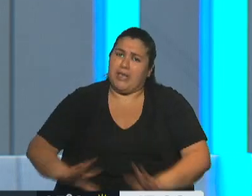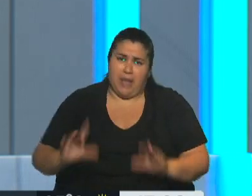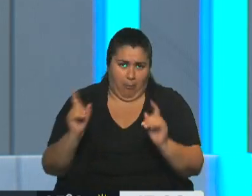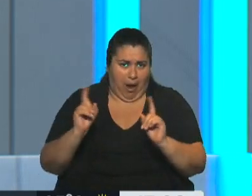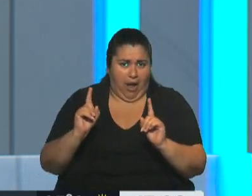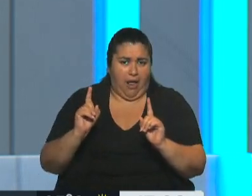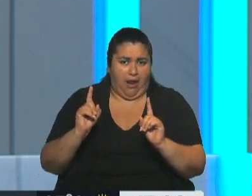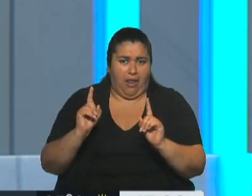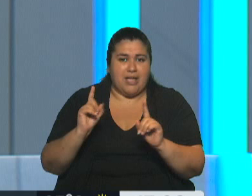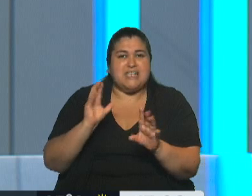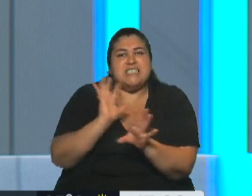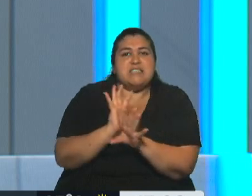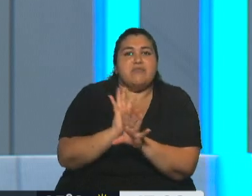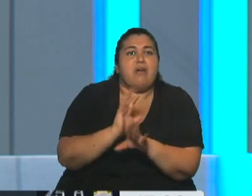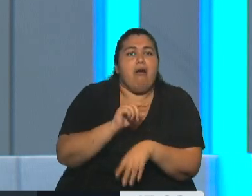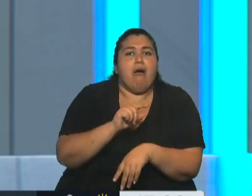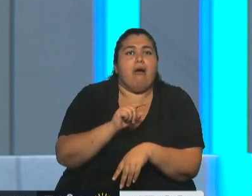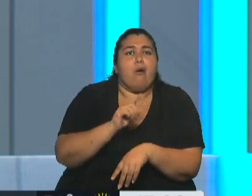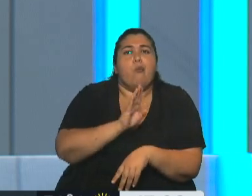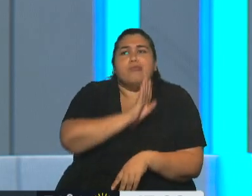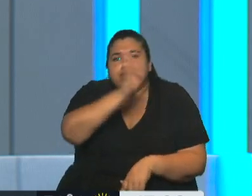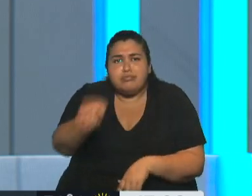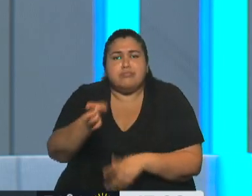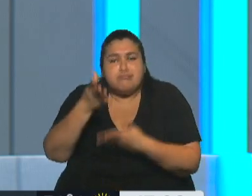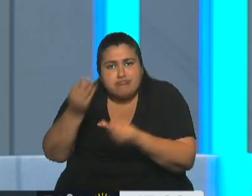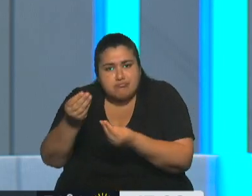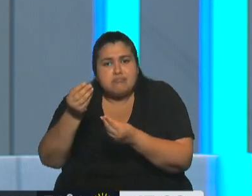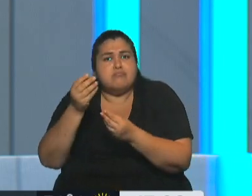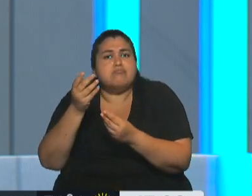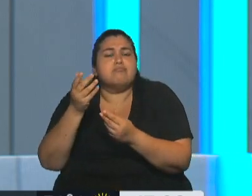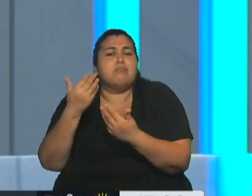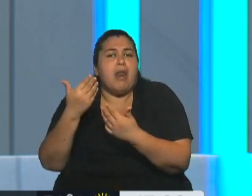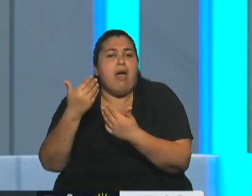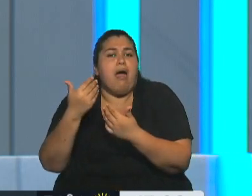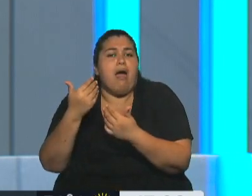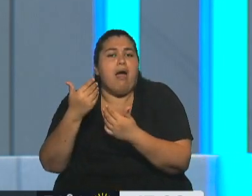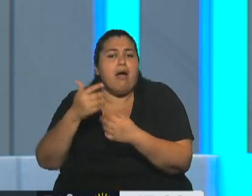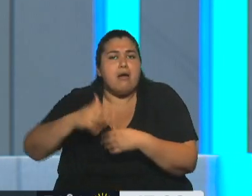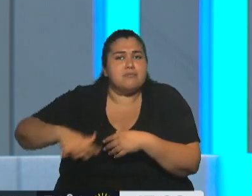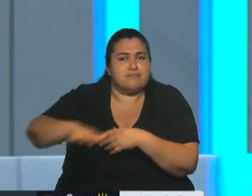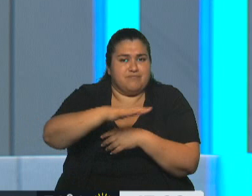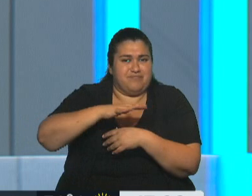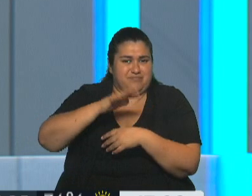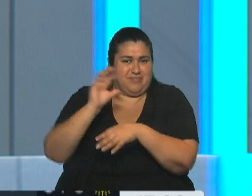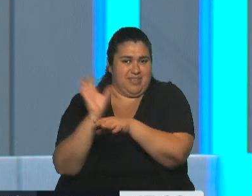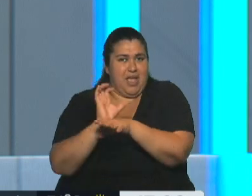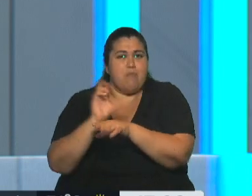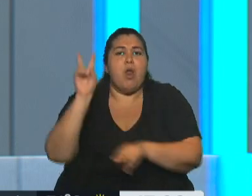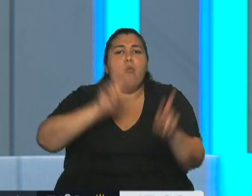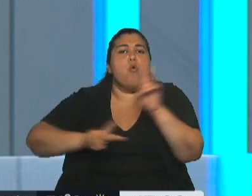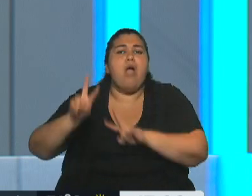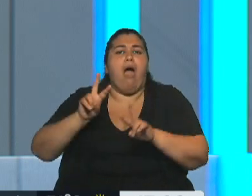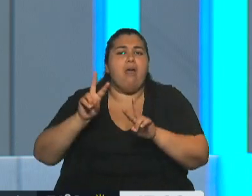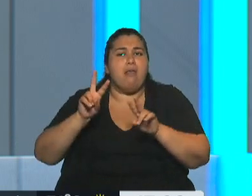digo, especie de cascos blancos o cascos azules, ¿sí? De ayuda al Estado ecuatoriano para la estabilización. No habría